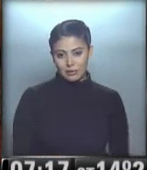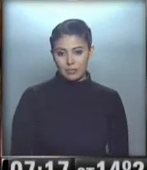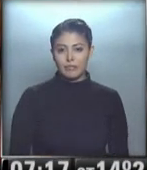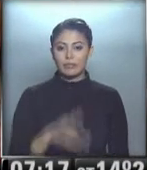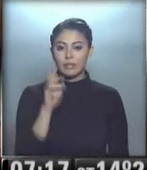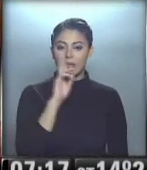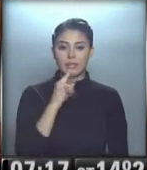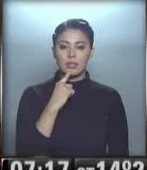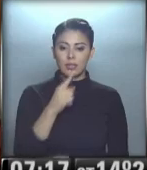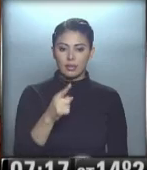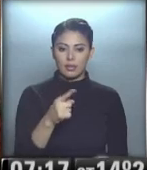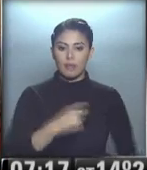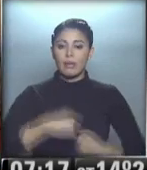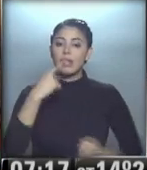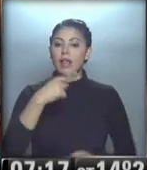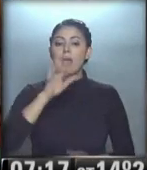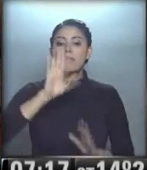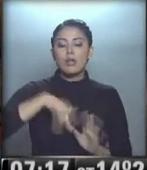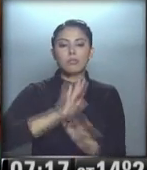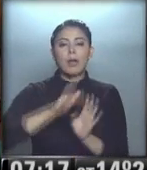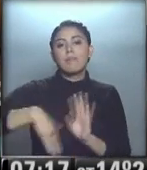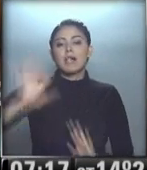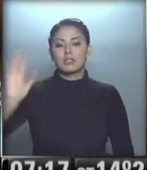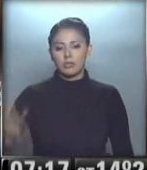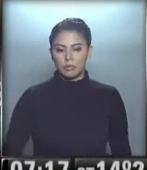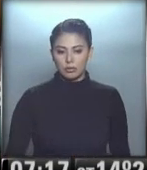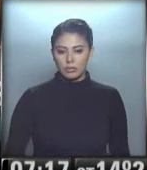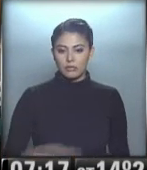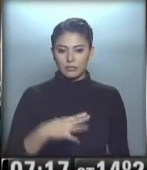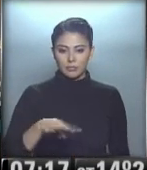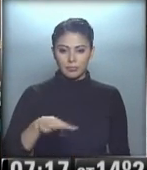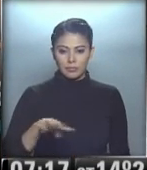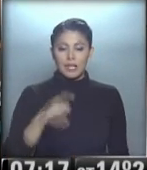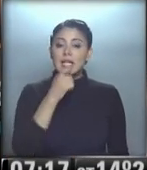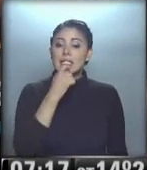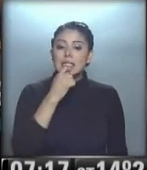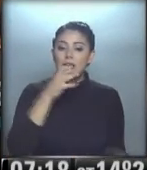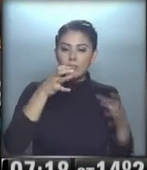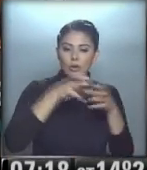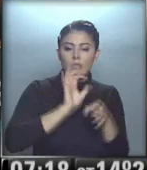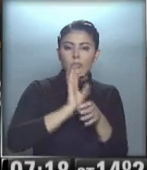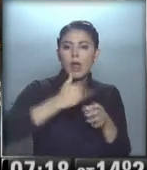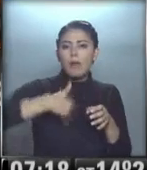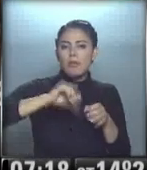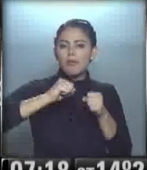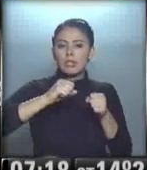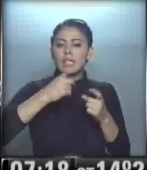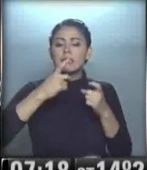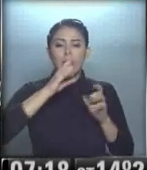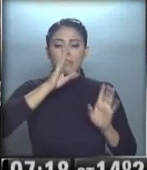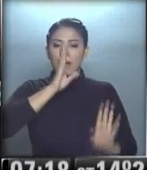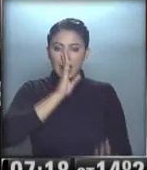minoría va a ser mayoría. Para que una minoría sea mayoría hay que tener